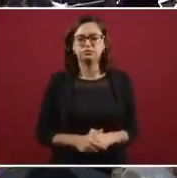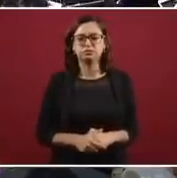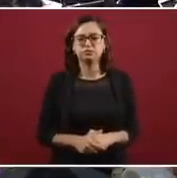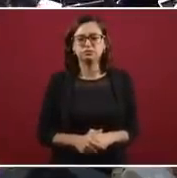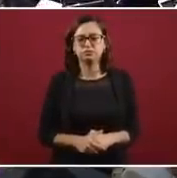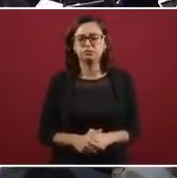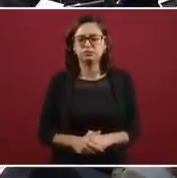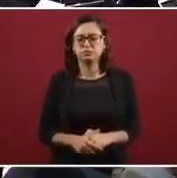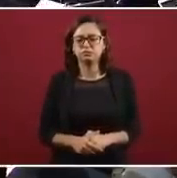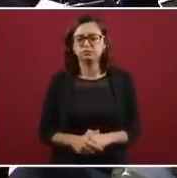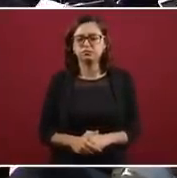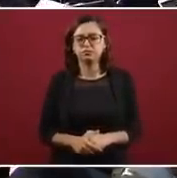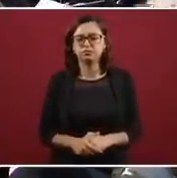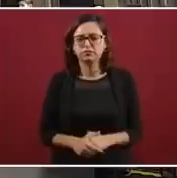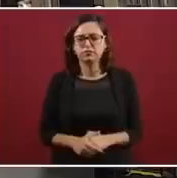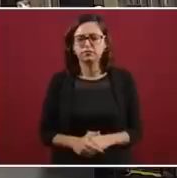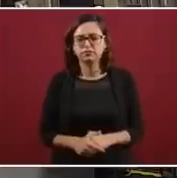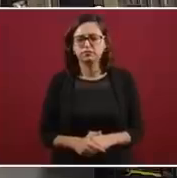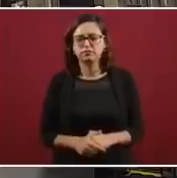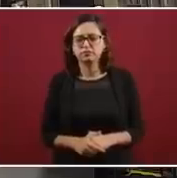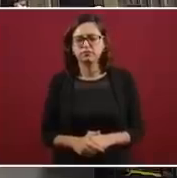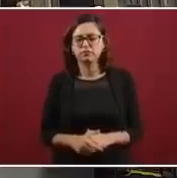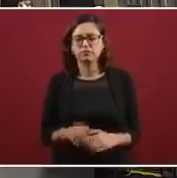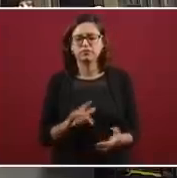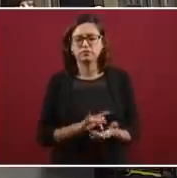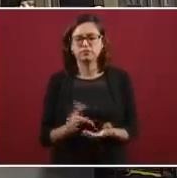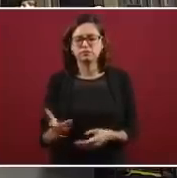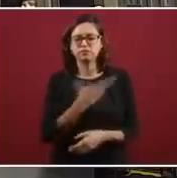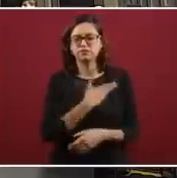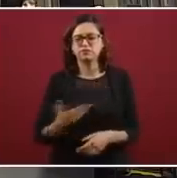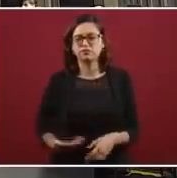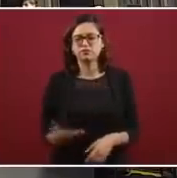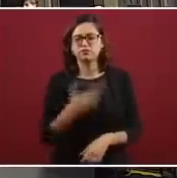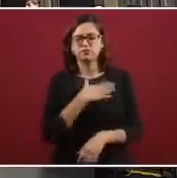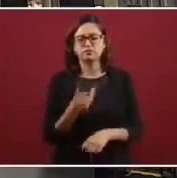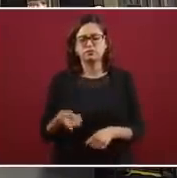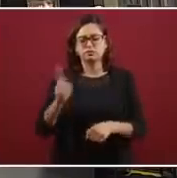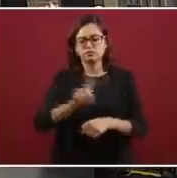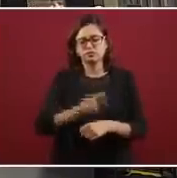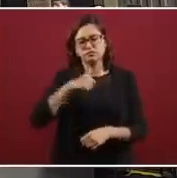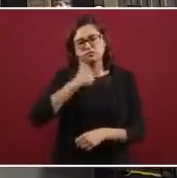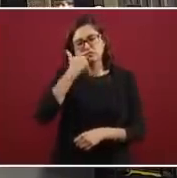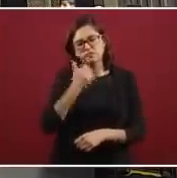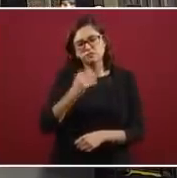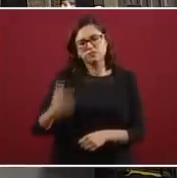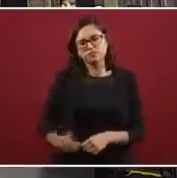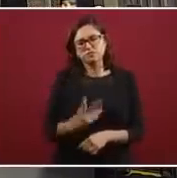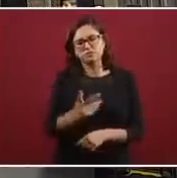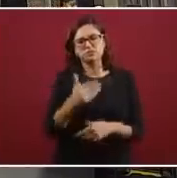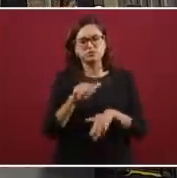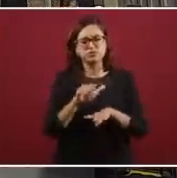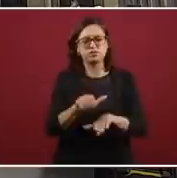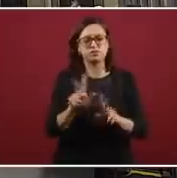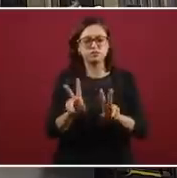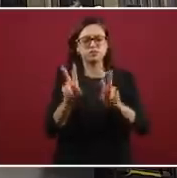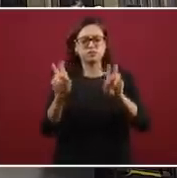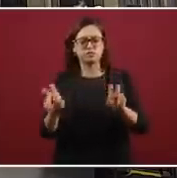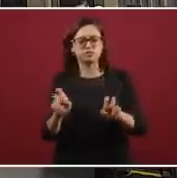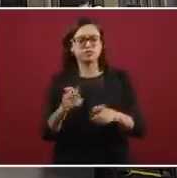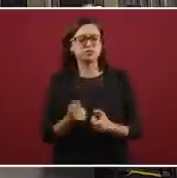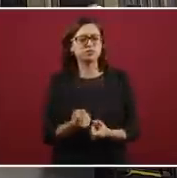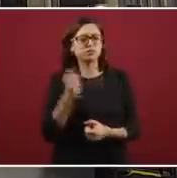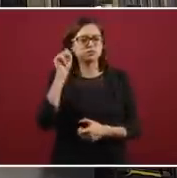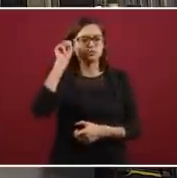Voy después contigo. Gracias, presidente. Buenos días. Quisiera preguntarle su opinión sobre las resistencias que se registran en